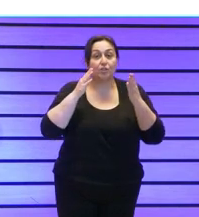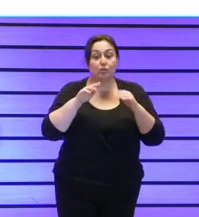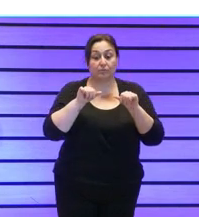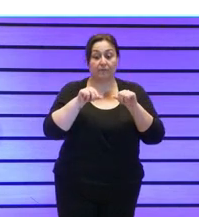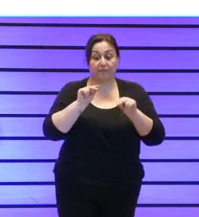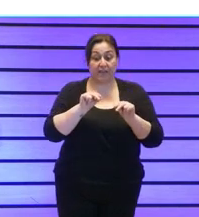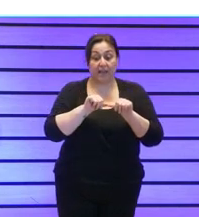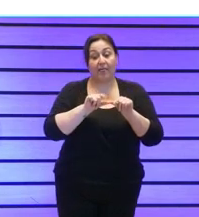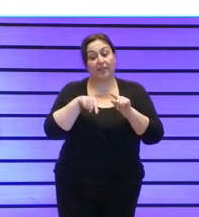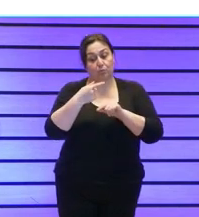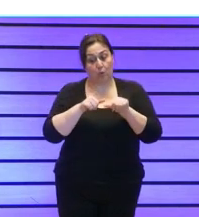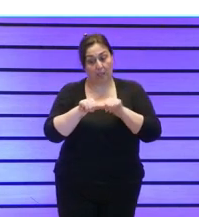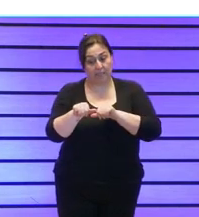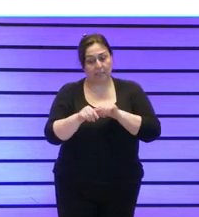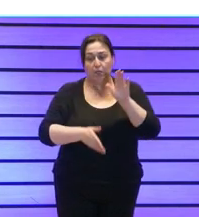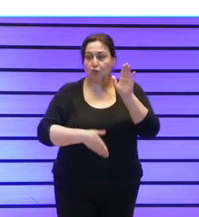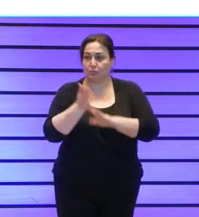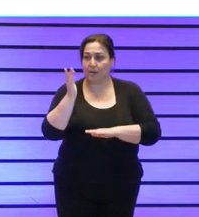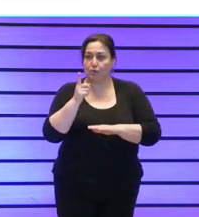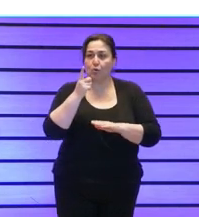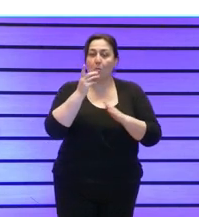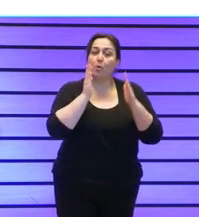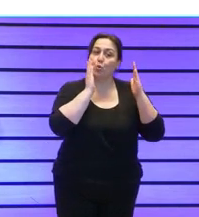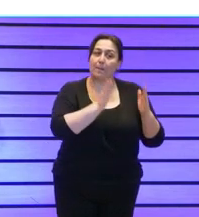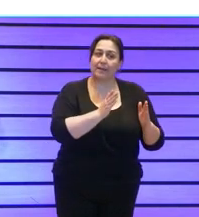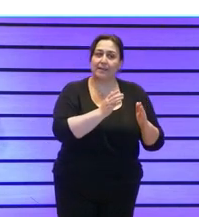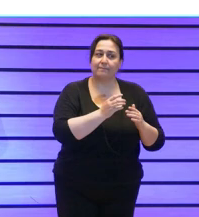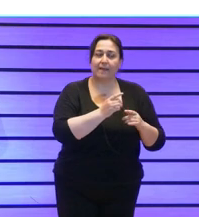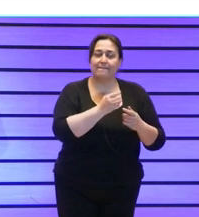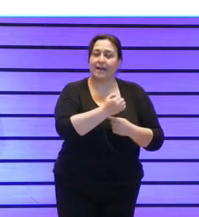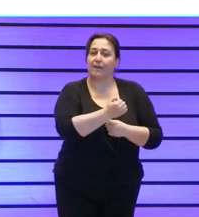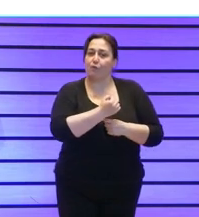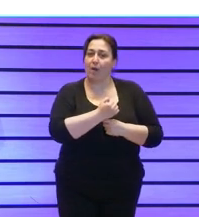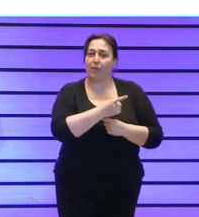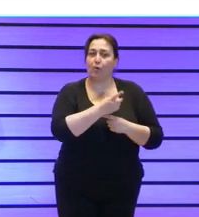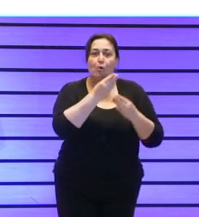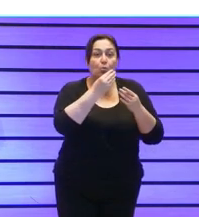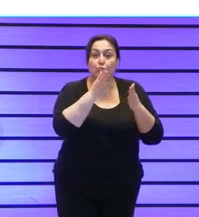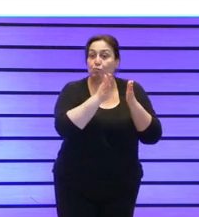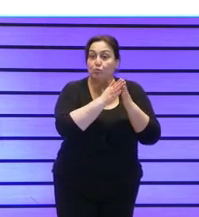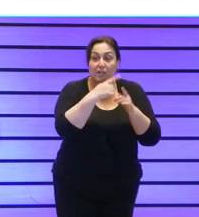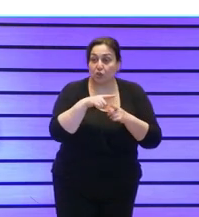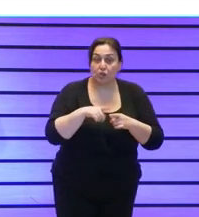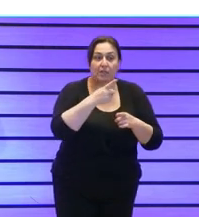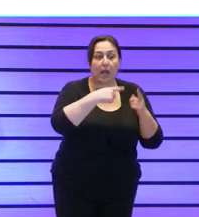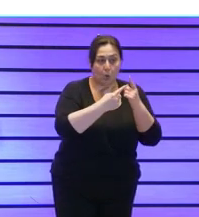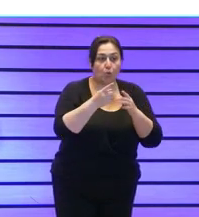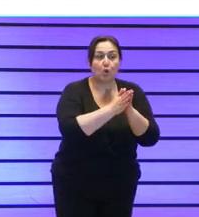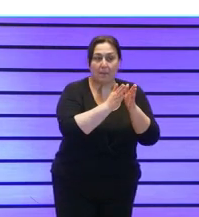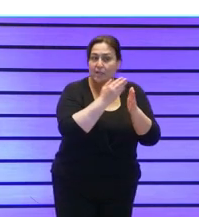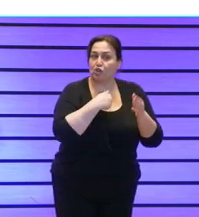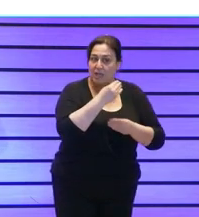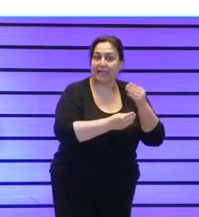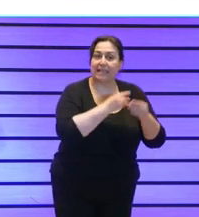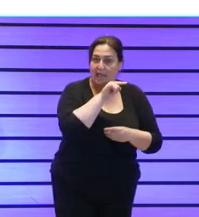por una parte pues con el refuerzo que supone ver que muchas de estas cosas hay entidades compañeras que ya las están haciendo y que